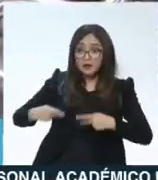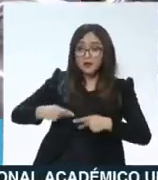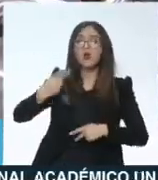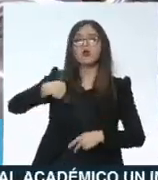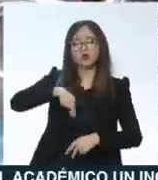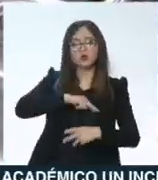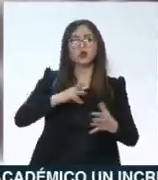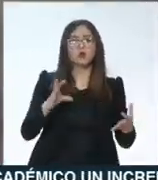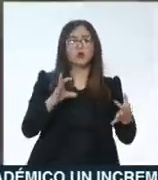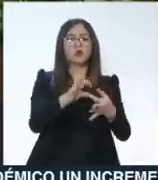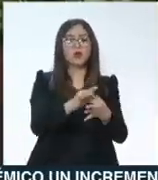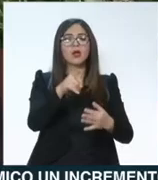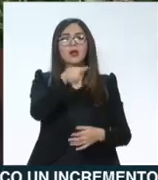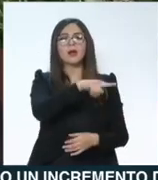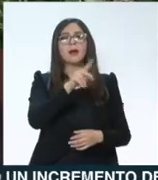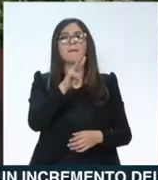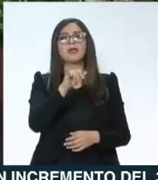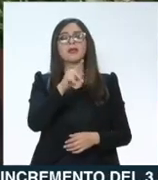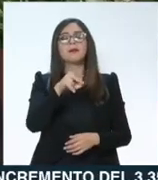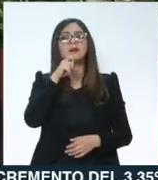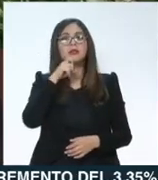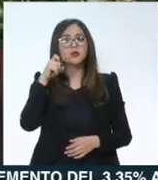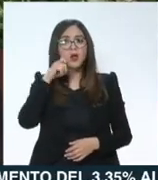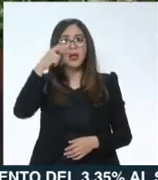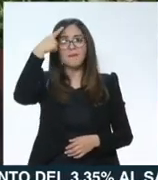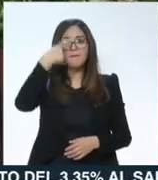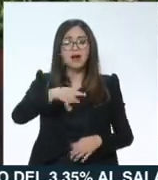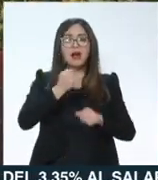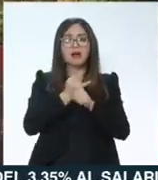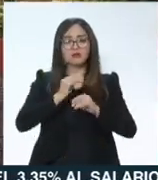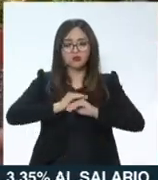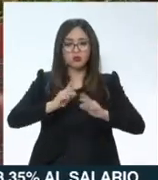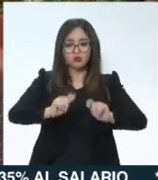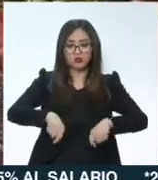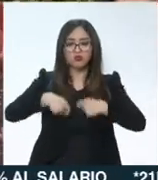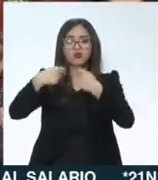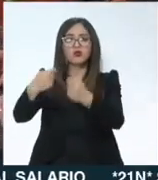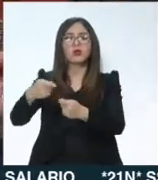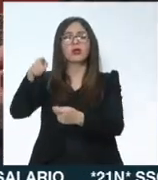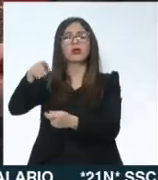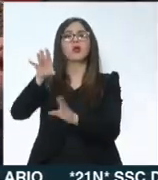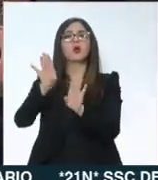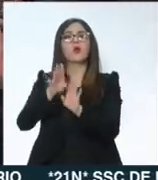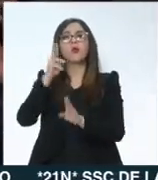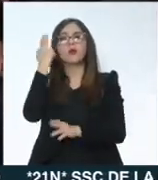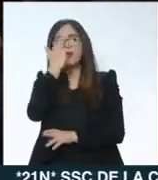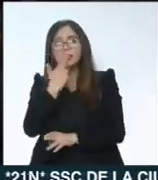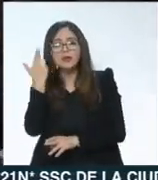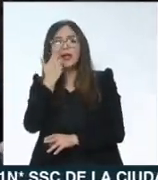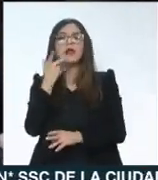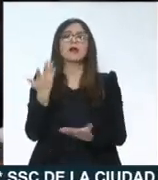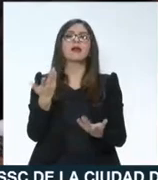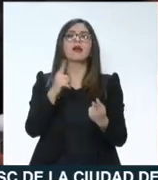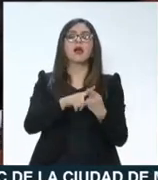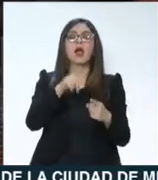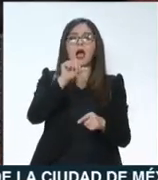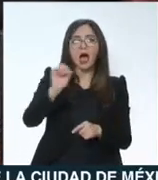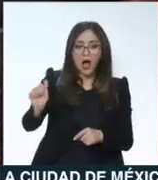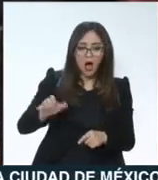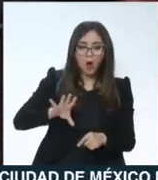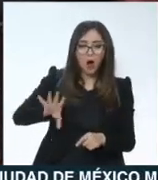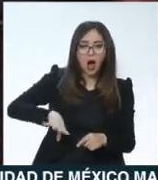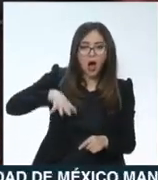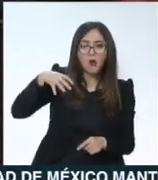atención a víctimas de delito sexual para iniciar carpetas de investigación por el delito. Puede ser abuso, puede ser acoso